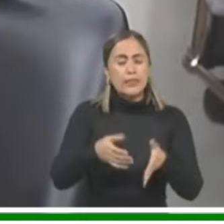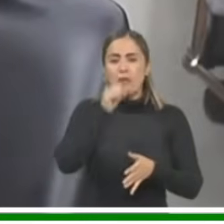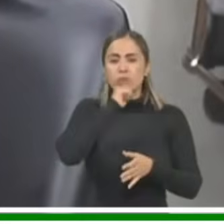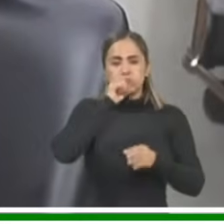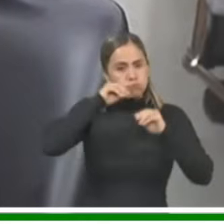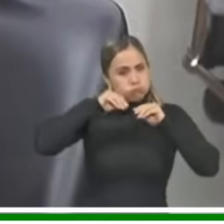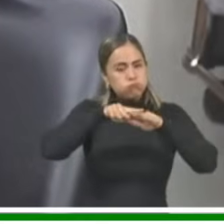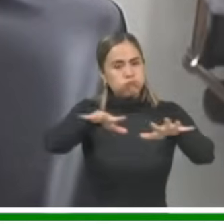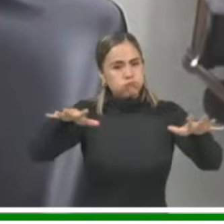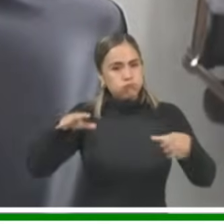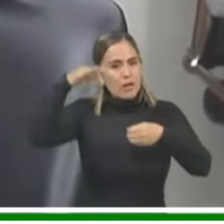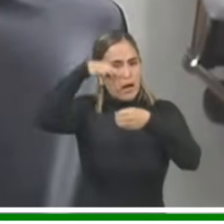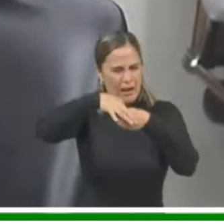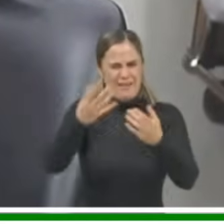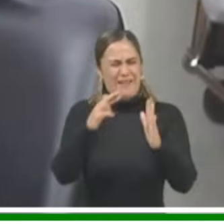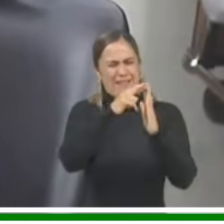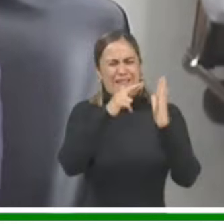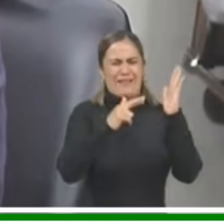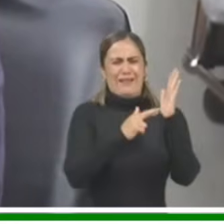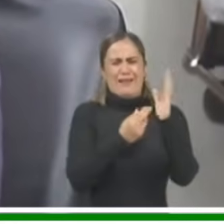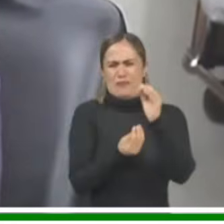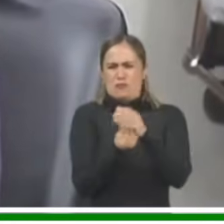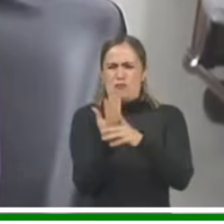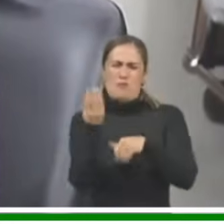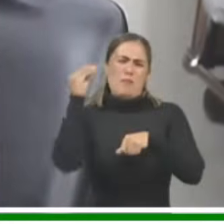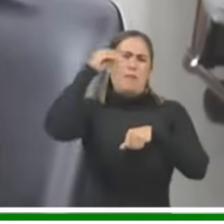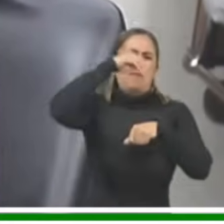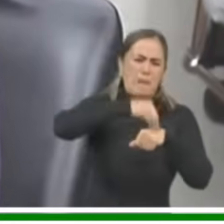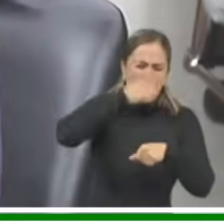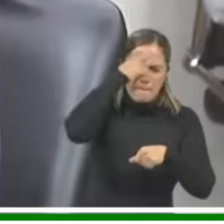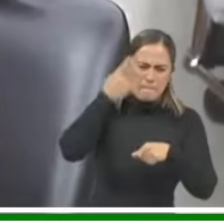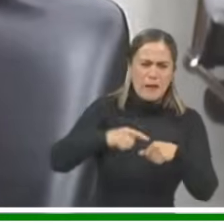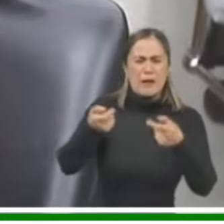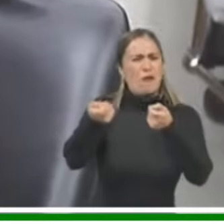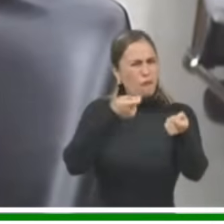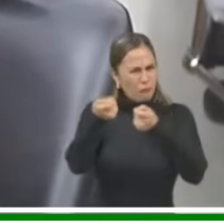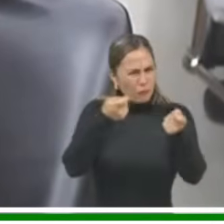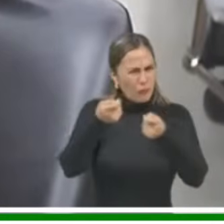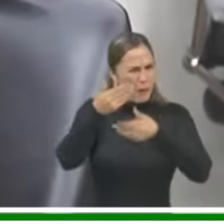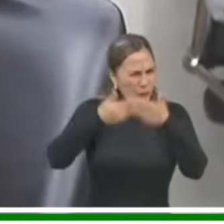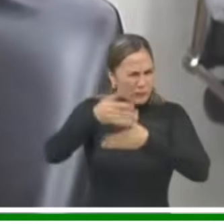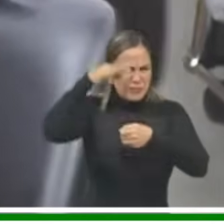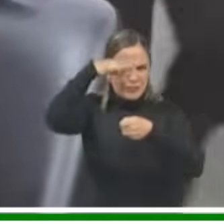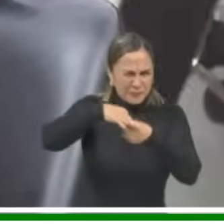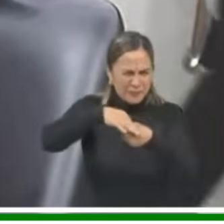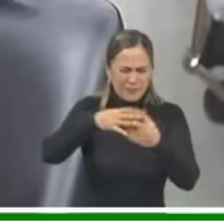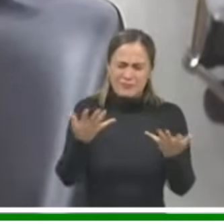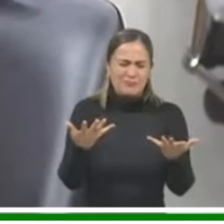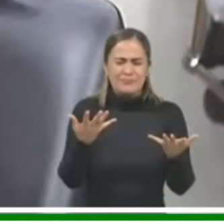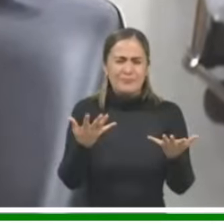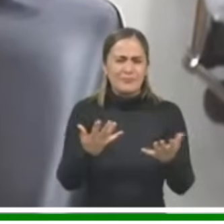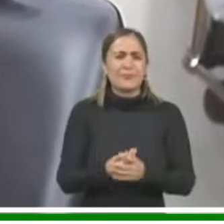electorales, para generar reglas que pretenden incidir en estas campañas electorales y que además tienen